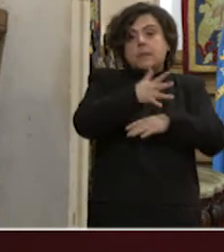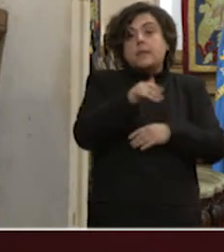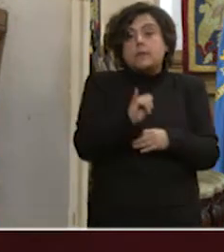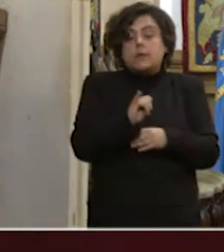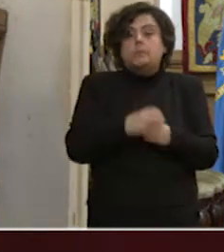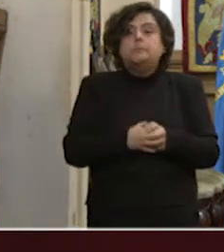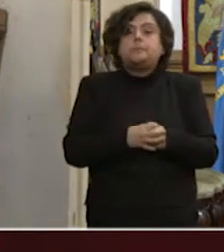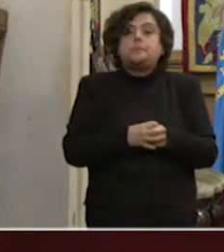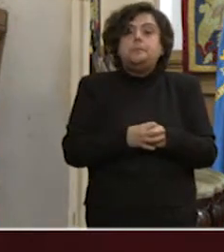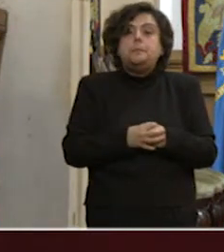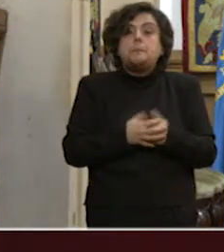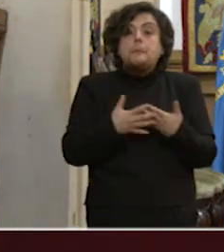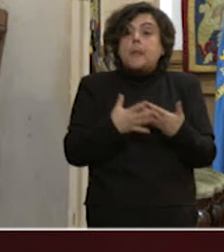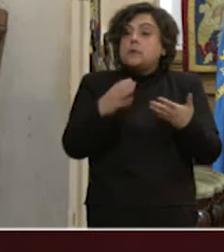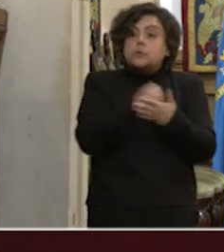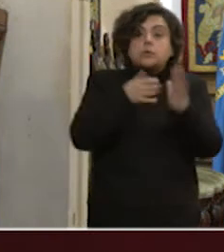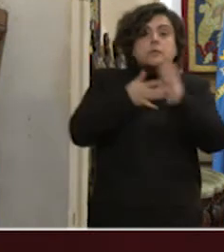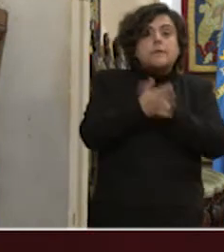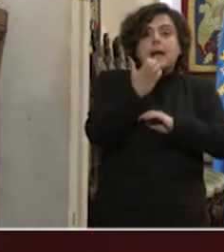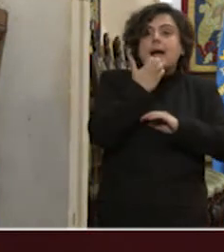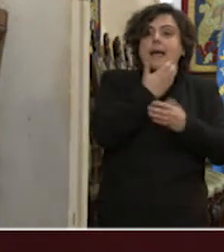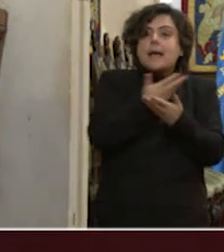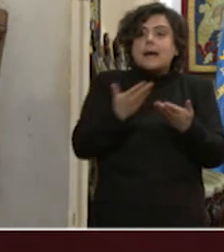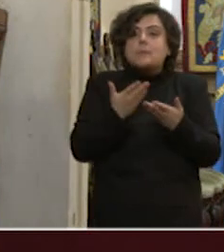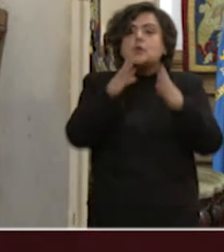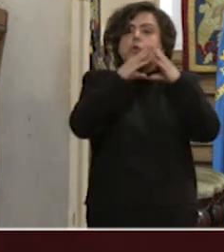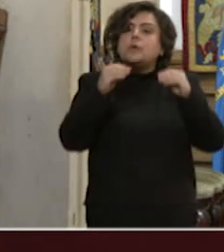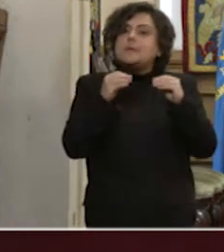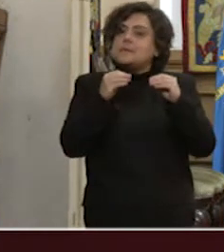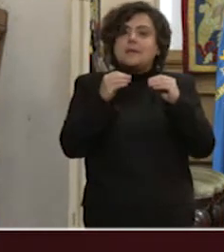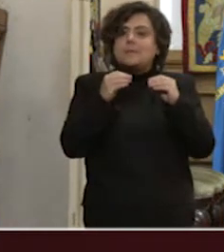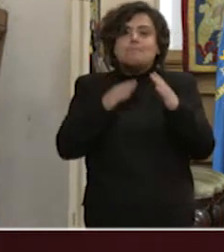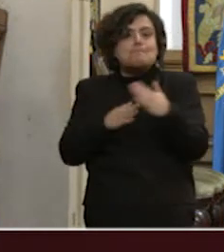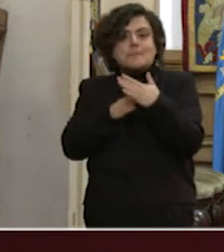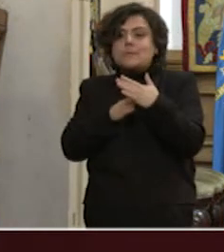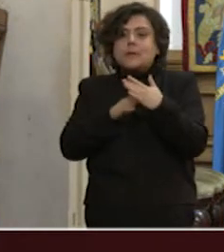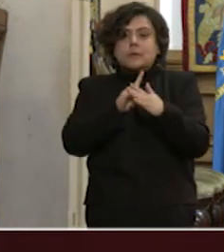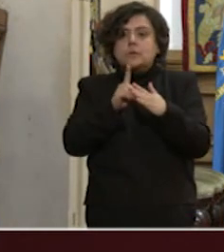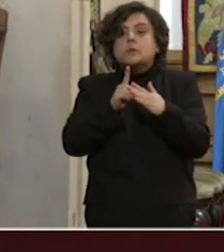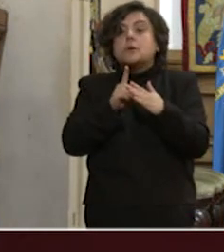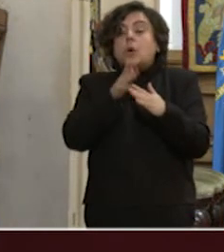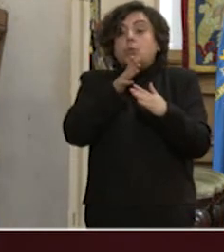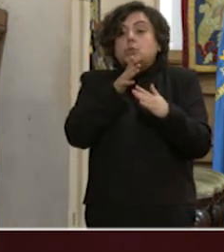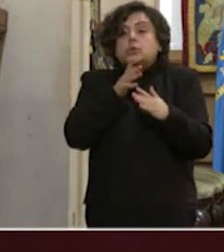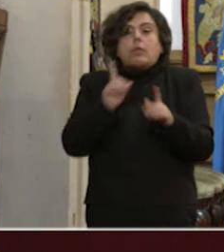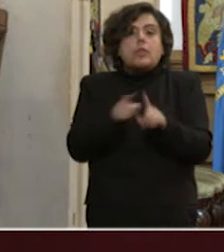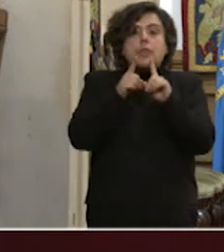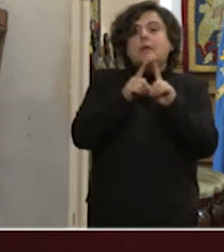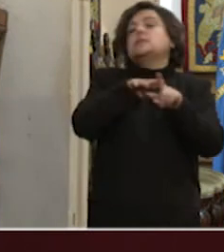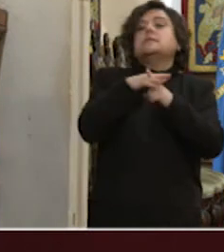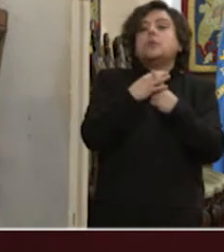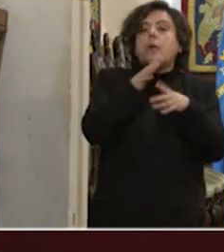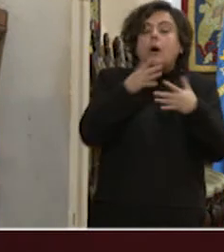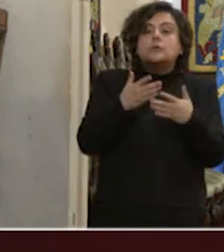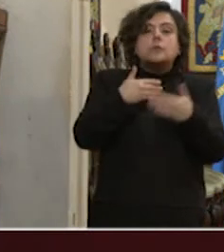estos son ejemplos de cómo nuestra universidad no se detiene y de cómo, a pesar de las dificultades, sigue y